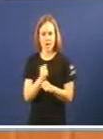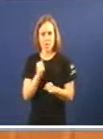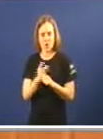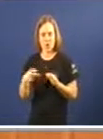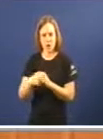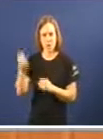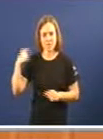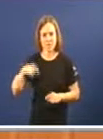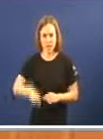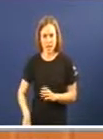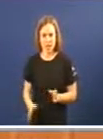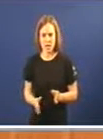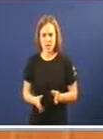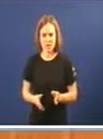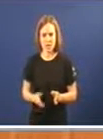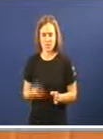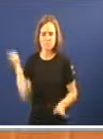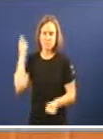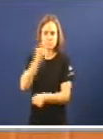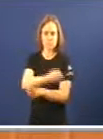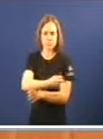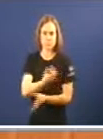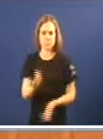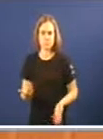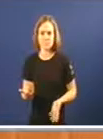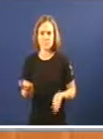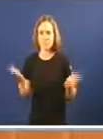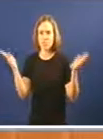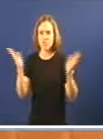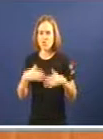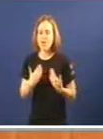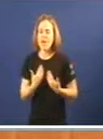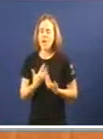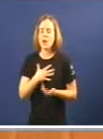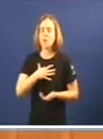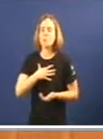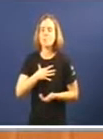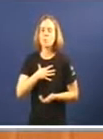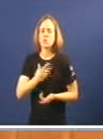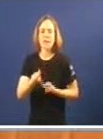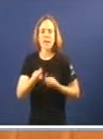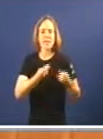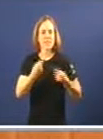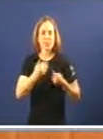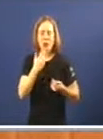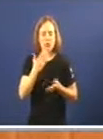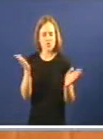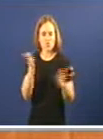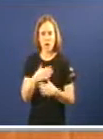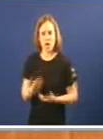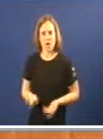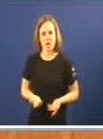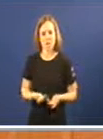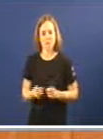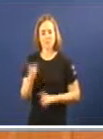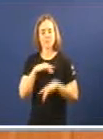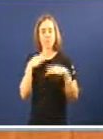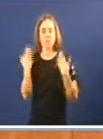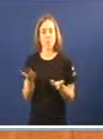y por lo tanto no no hubo ningún tipo de posibilidad de negociación o problema y que me entre sus